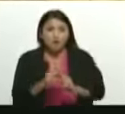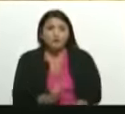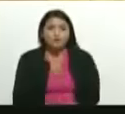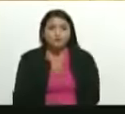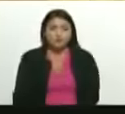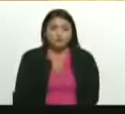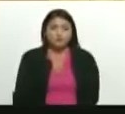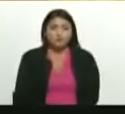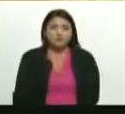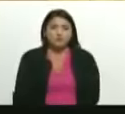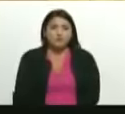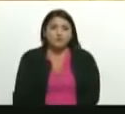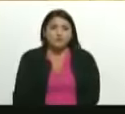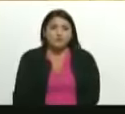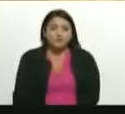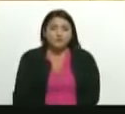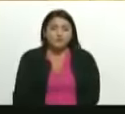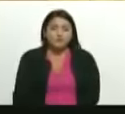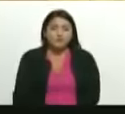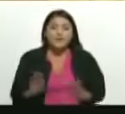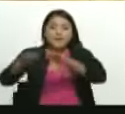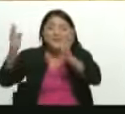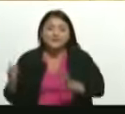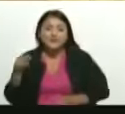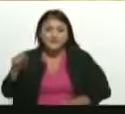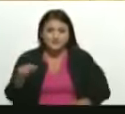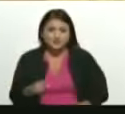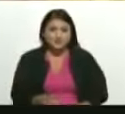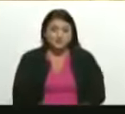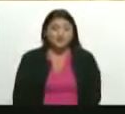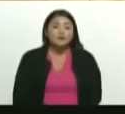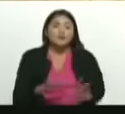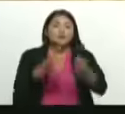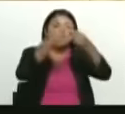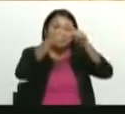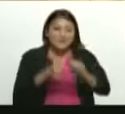acumulado entre el número de mesas. Eso es